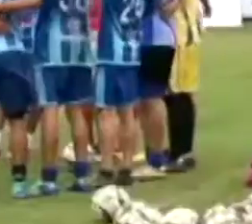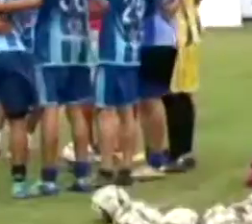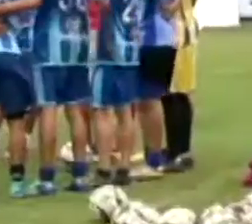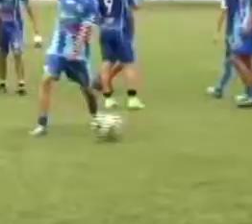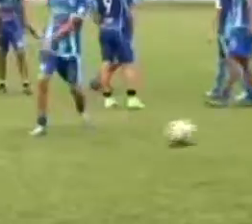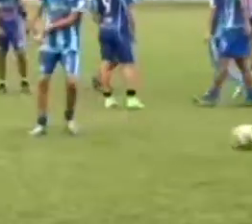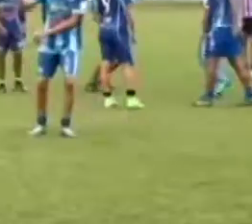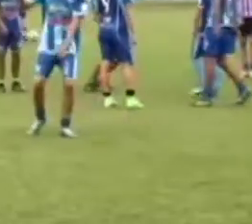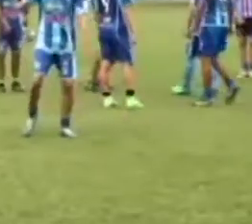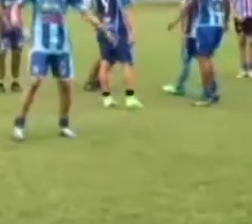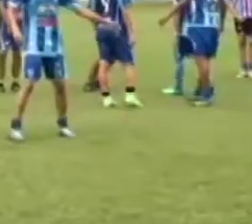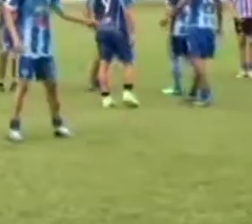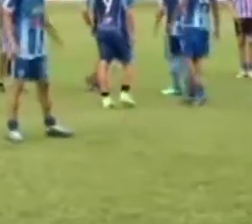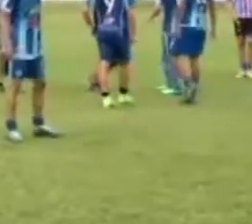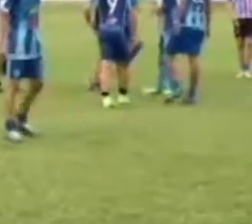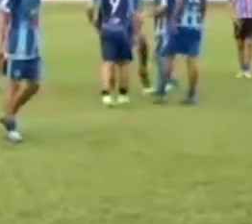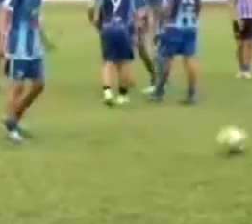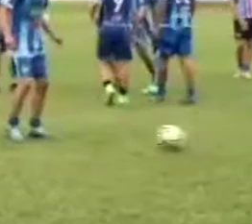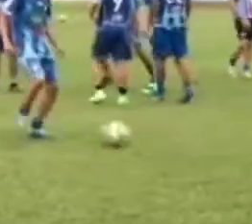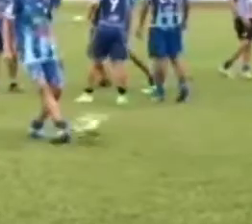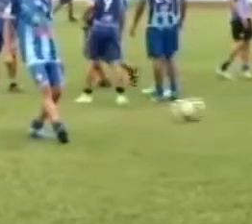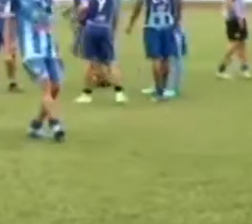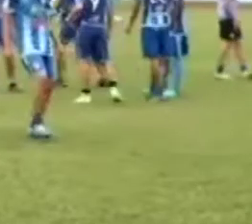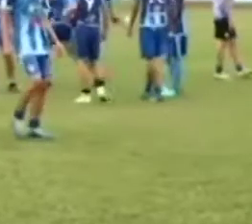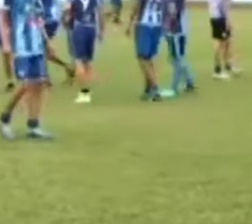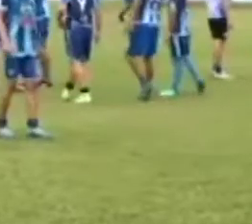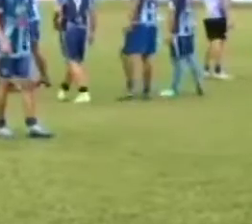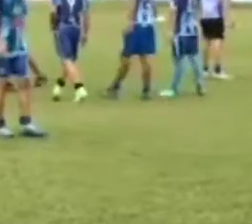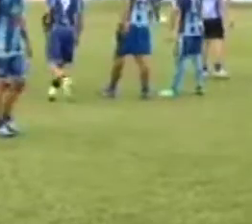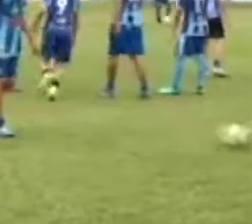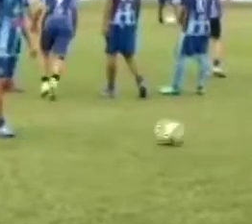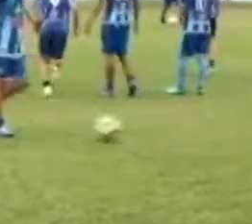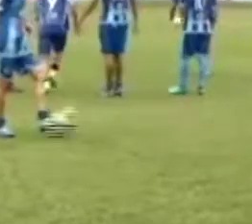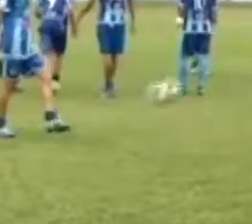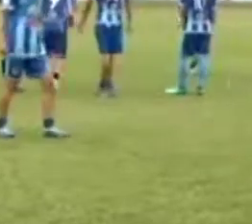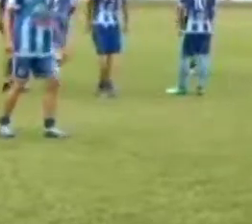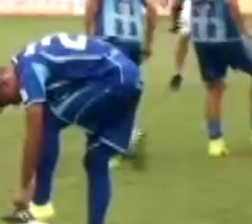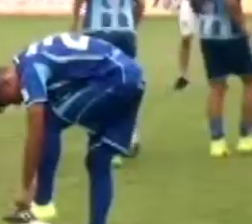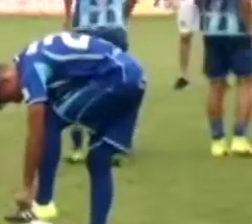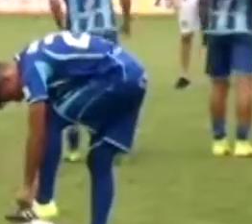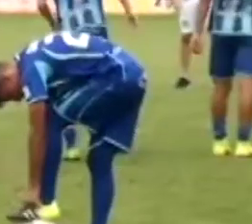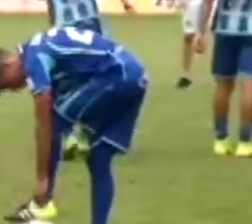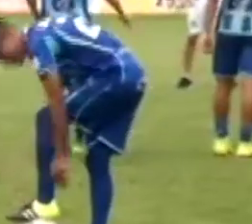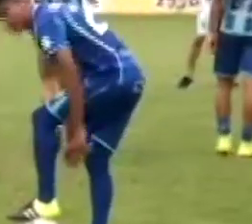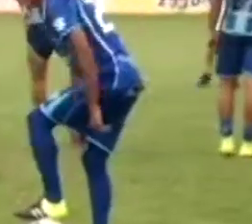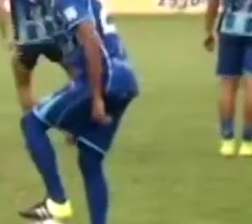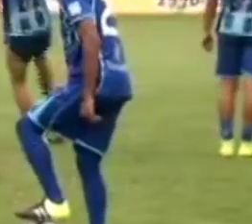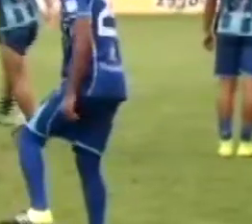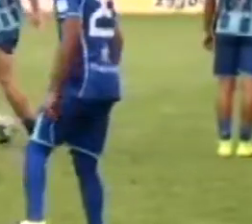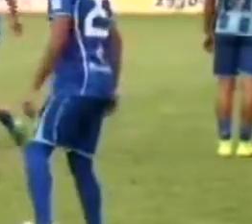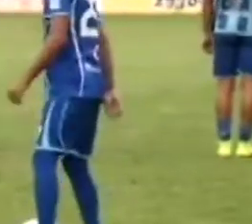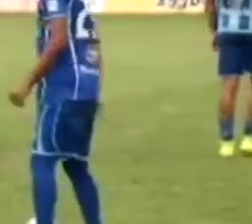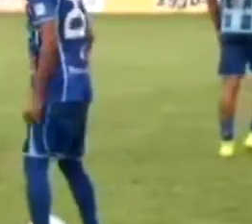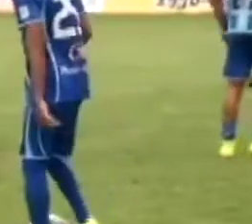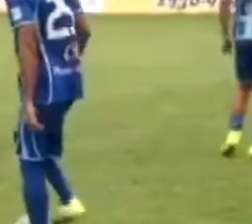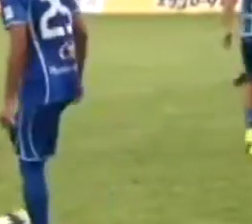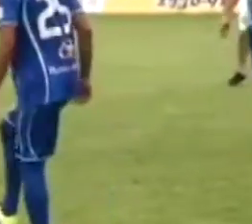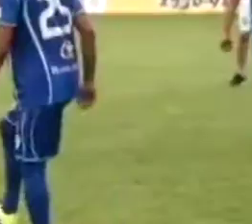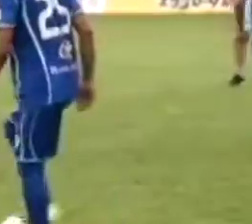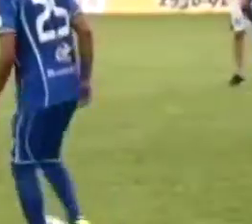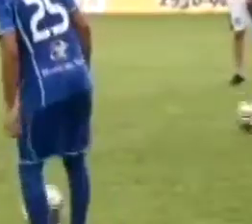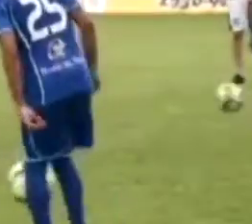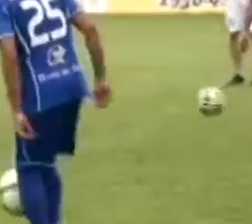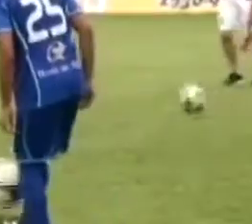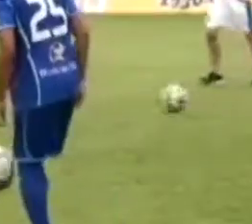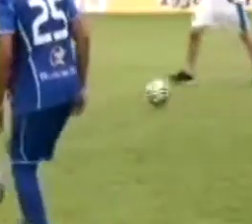patinetas, fútbol de amputados, que tendrán la posibilidad, y ya la tienen, de poder implementar